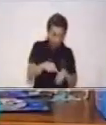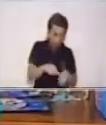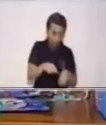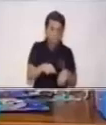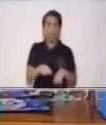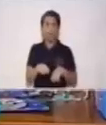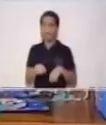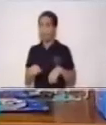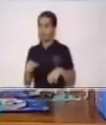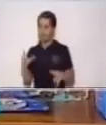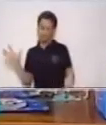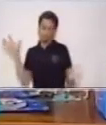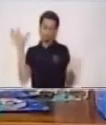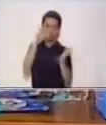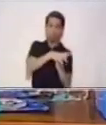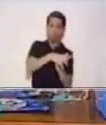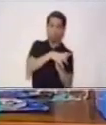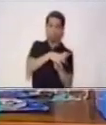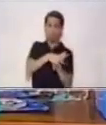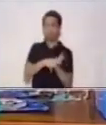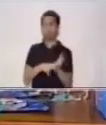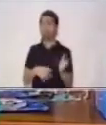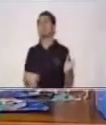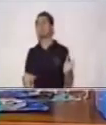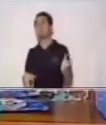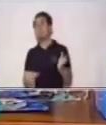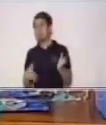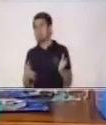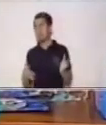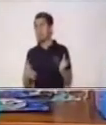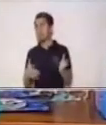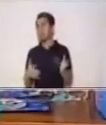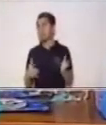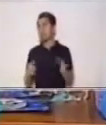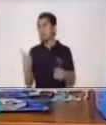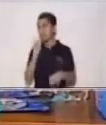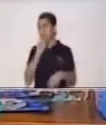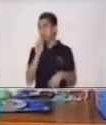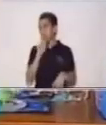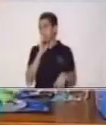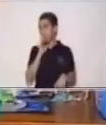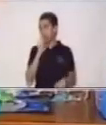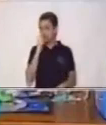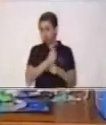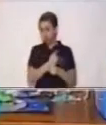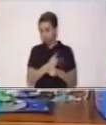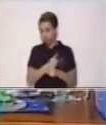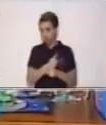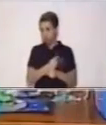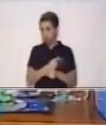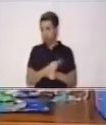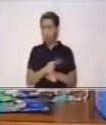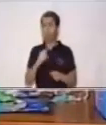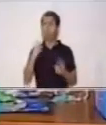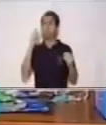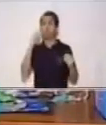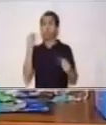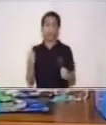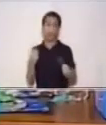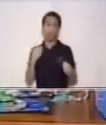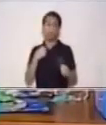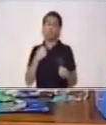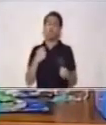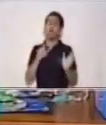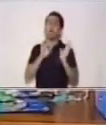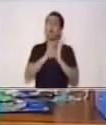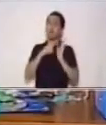durmiendo y lo atacó. Cosa que no está correcta, ¿verdad? Porque a ninguno nos gusta que nos ataquen